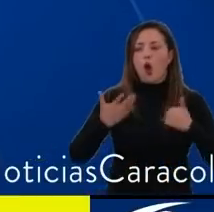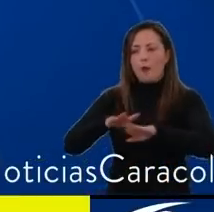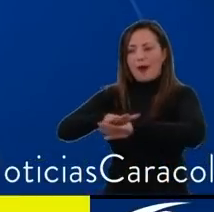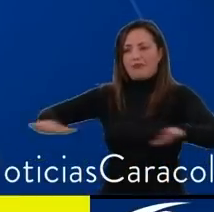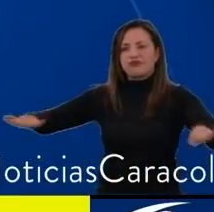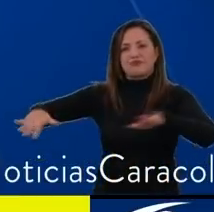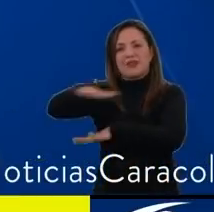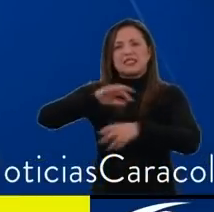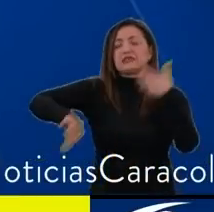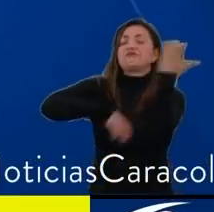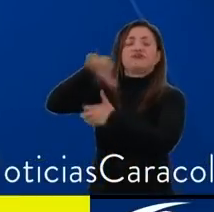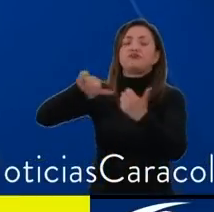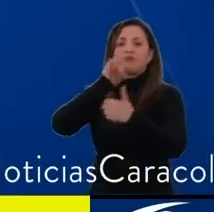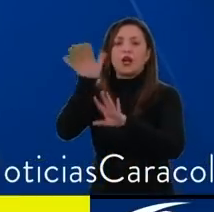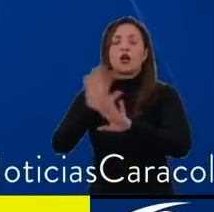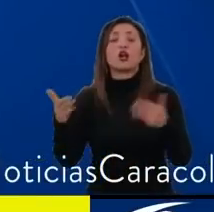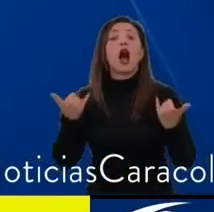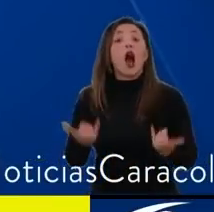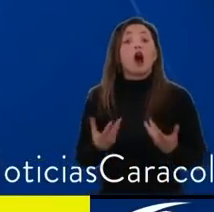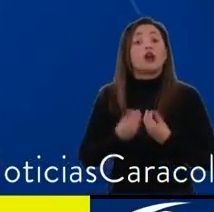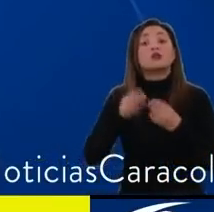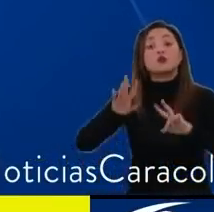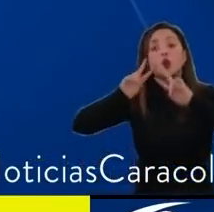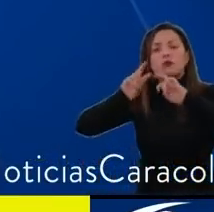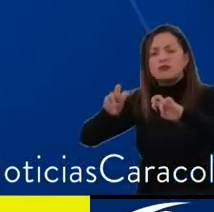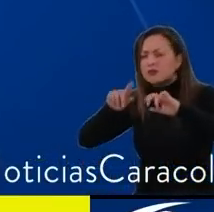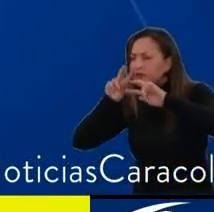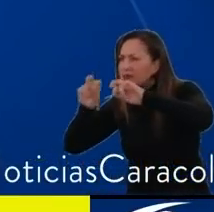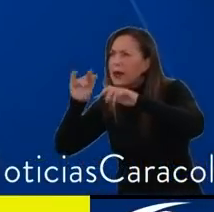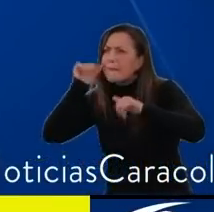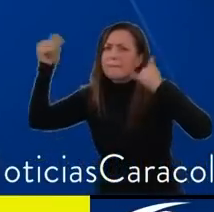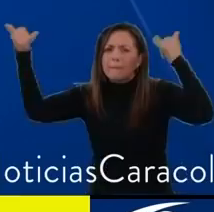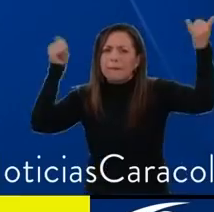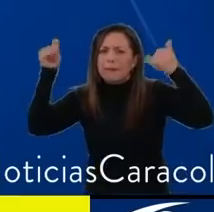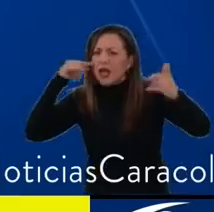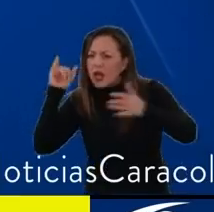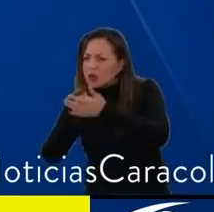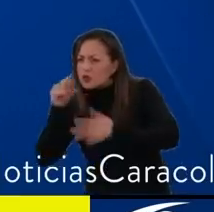Los investigadores ya revisan varios videos de cámaras de seguridad para aclarar lo sucedido.